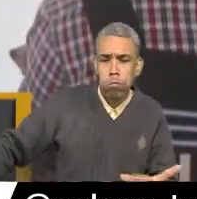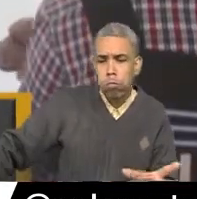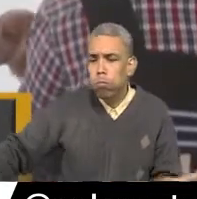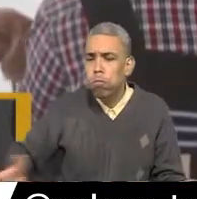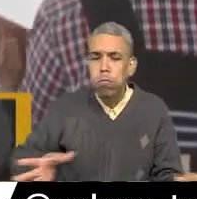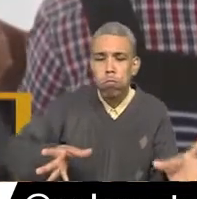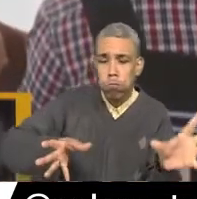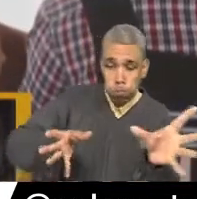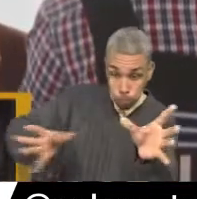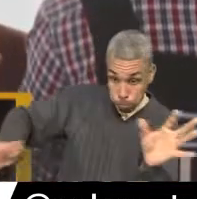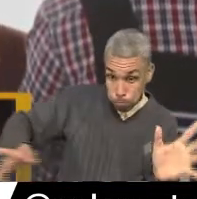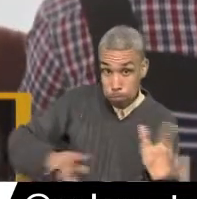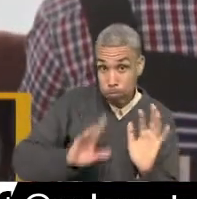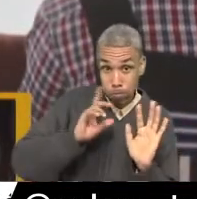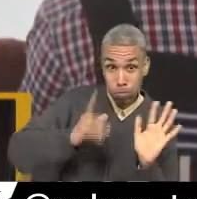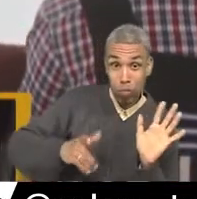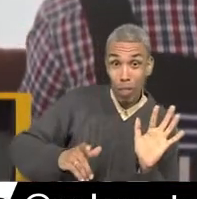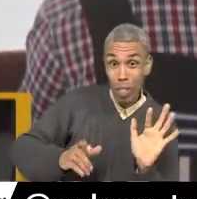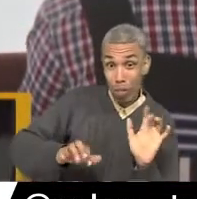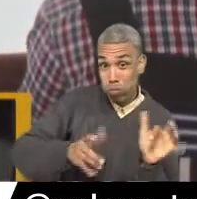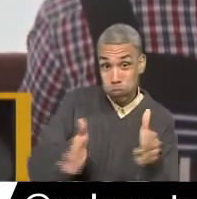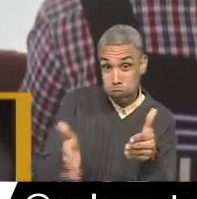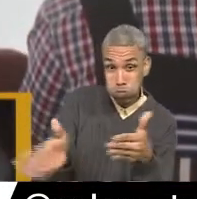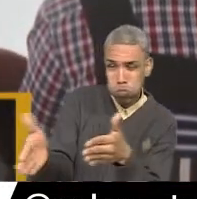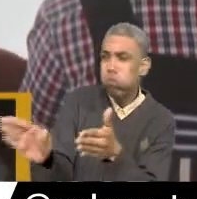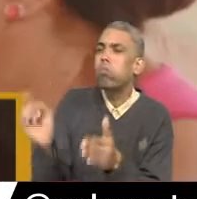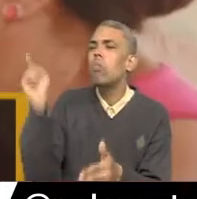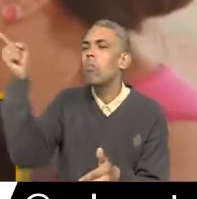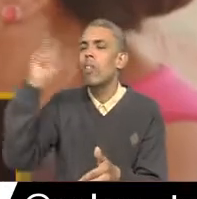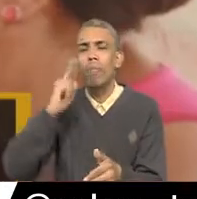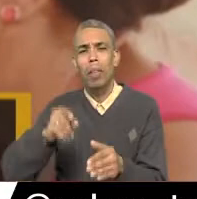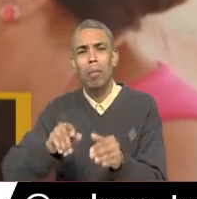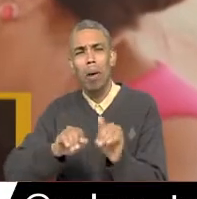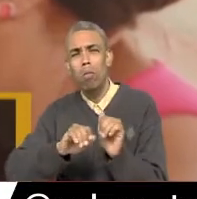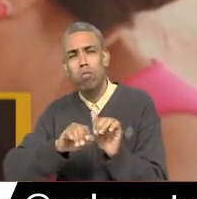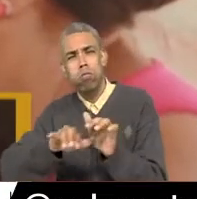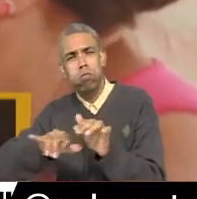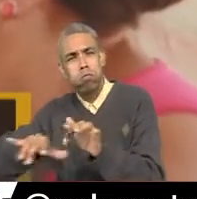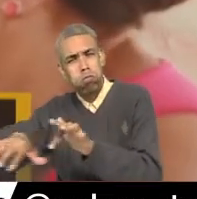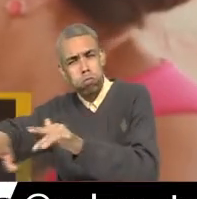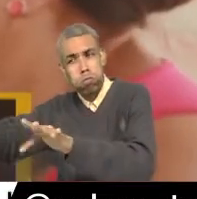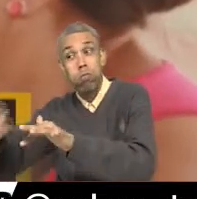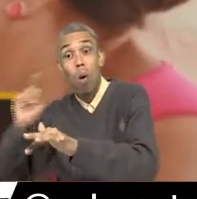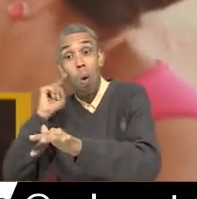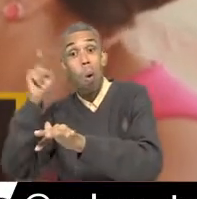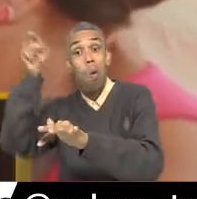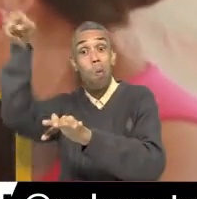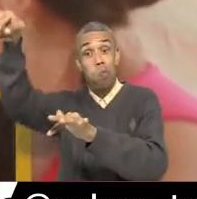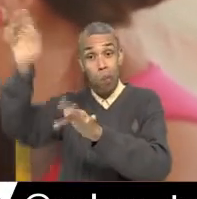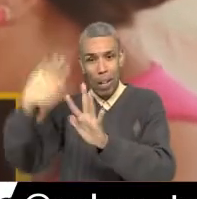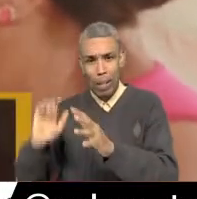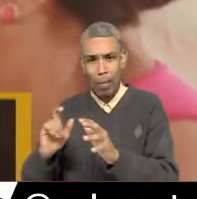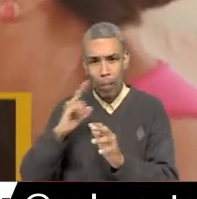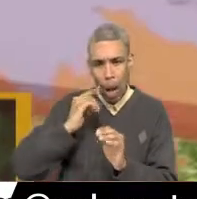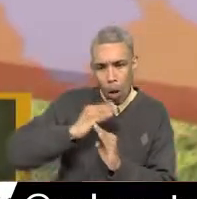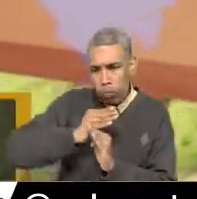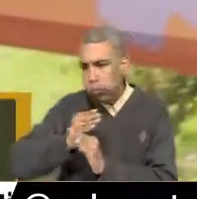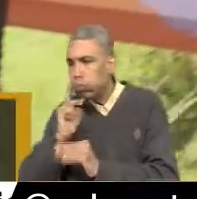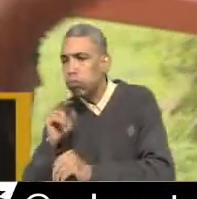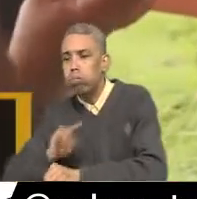sigan poblando hacia la parte de arriba y lo de la franja de protección y todo que tiene el